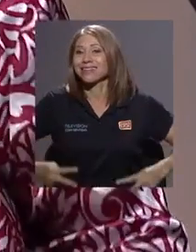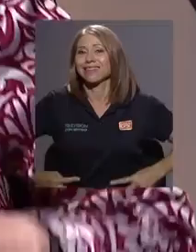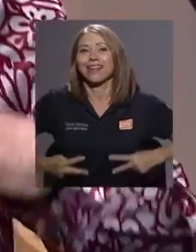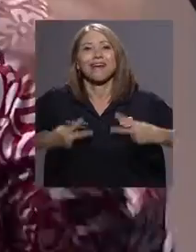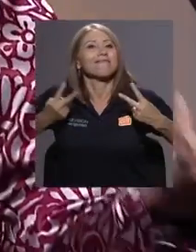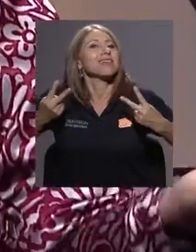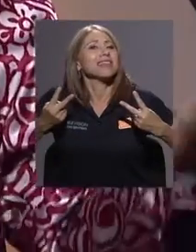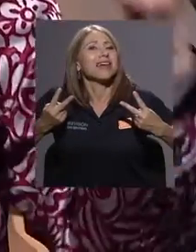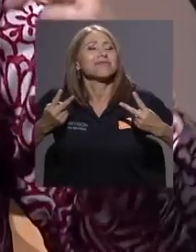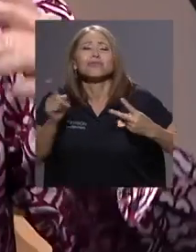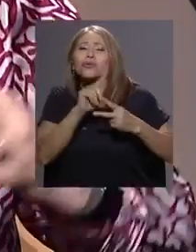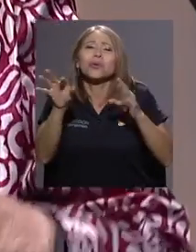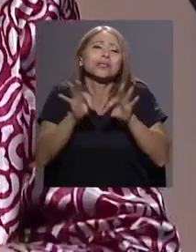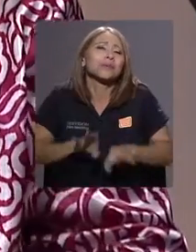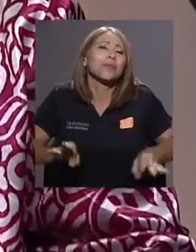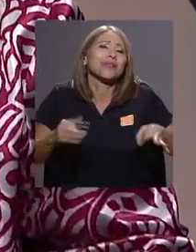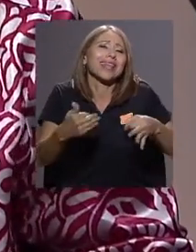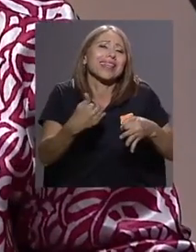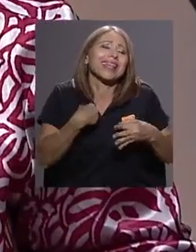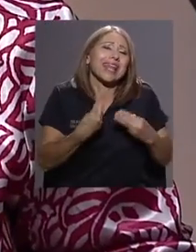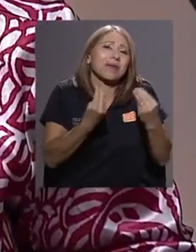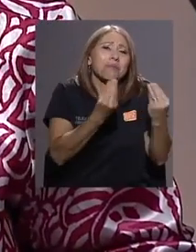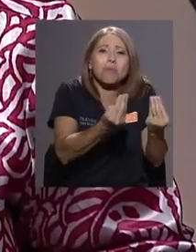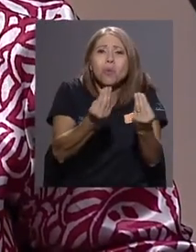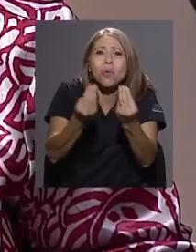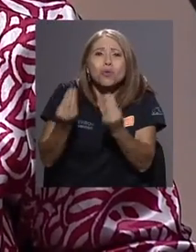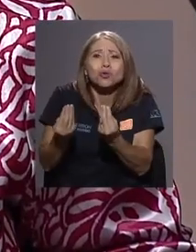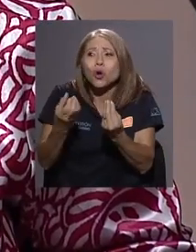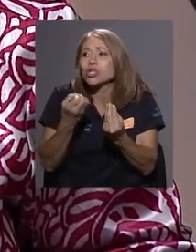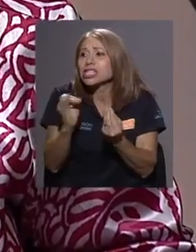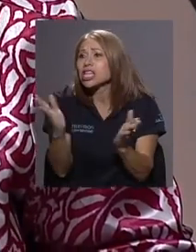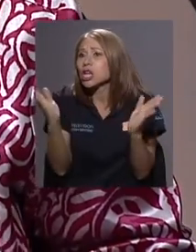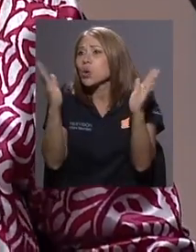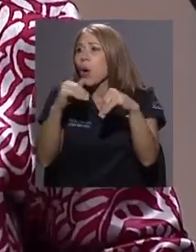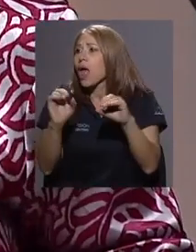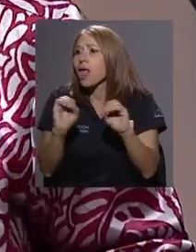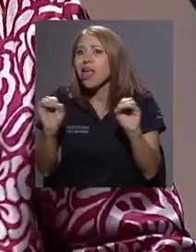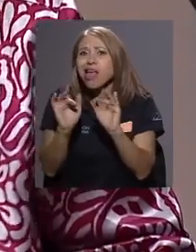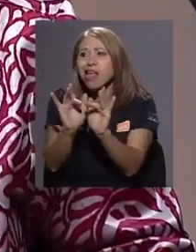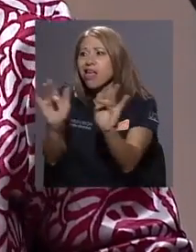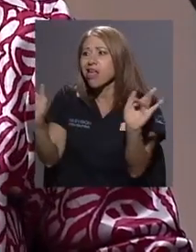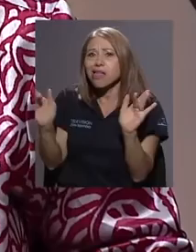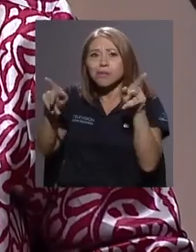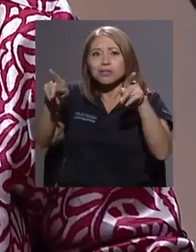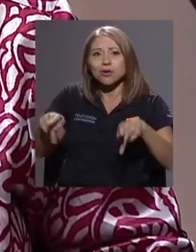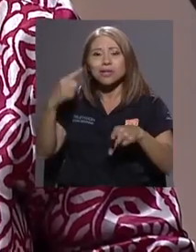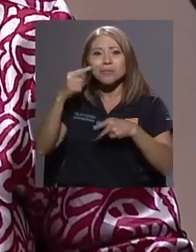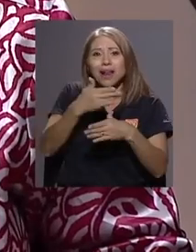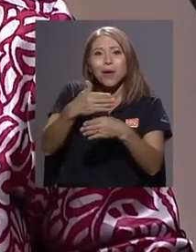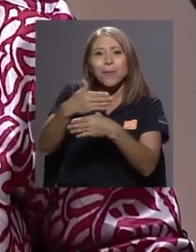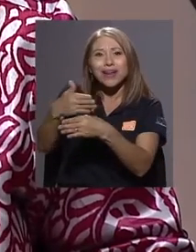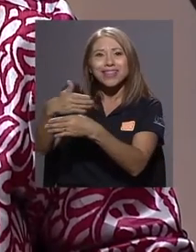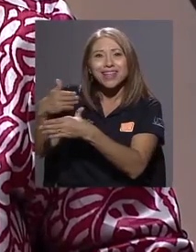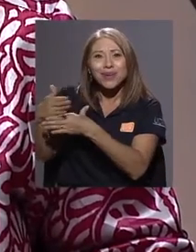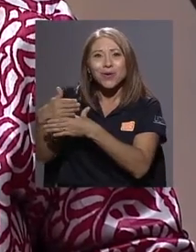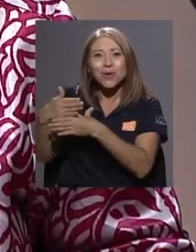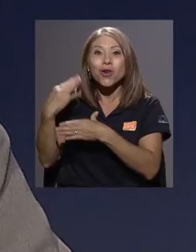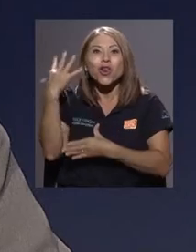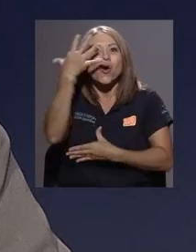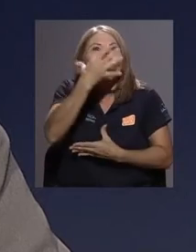tener mucho si no tienes con quien compartirlo lo bonito es que lo que tengas tengas a alguien